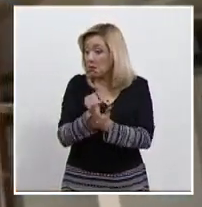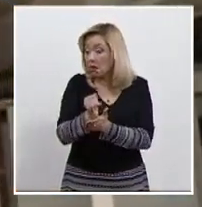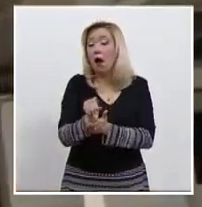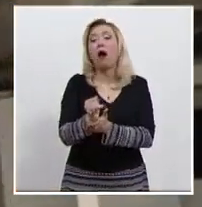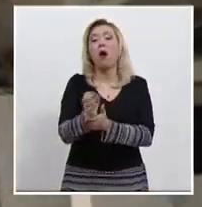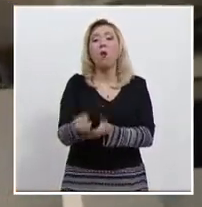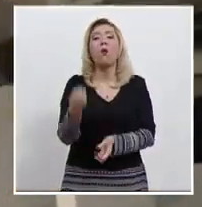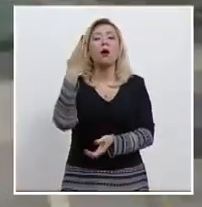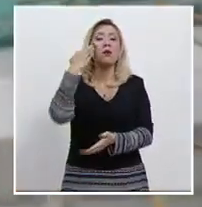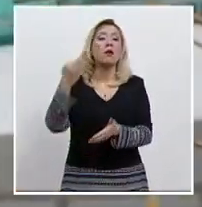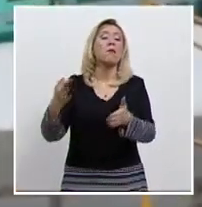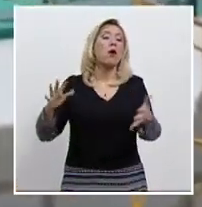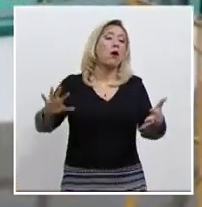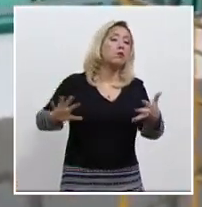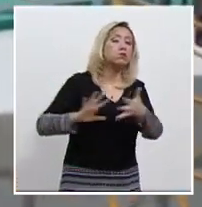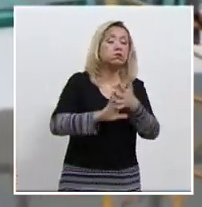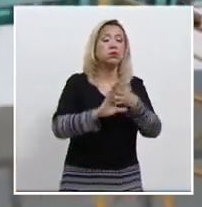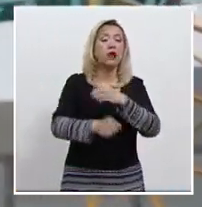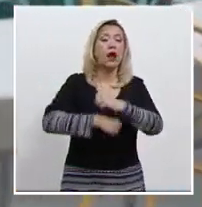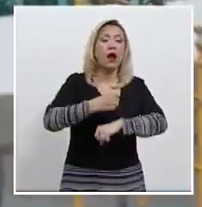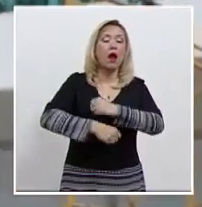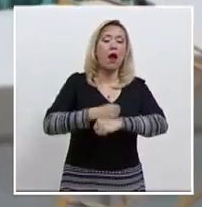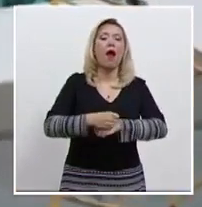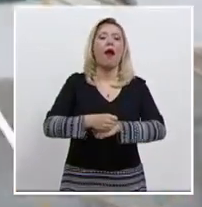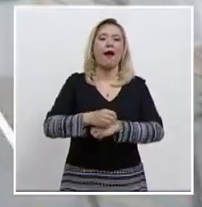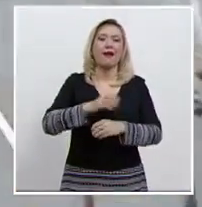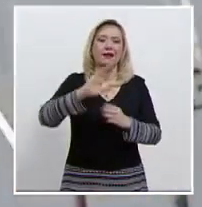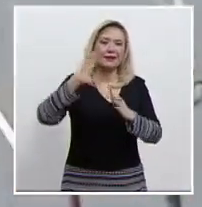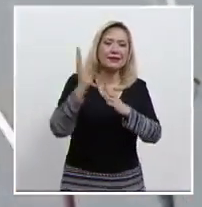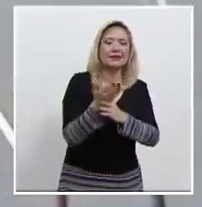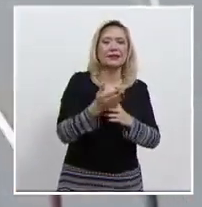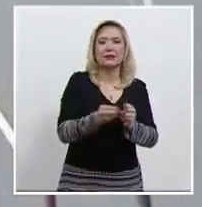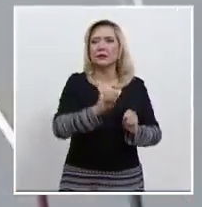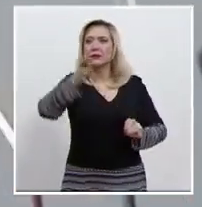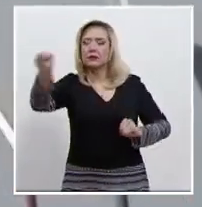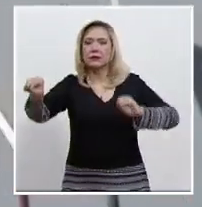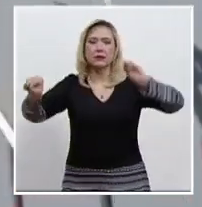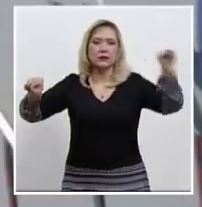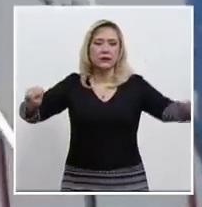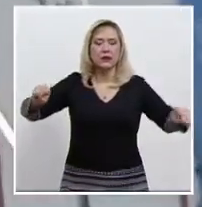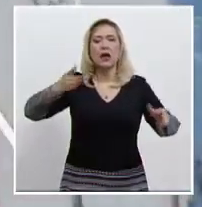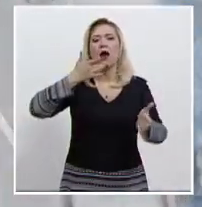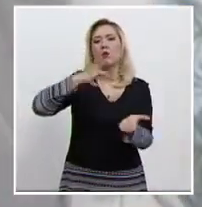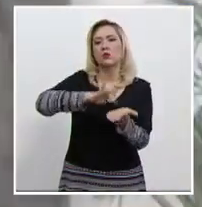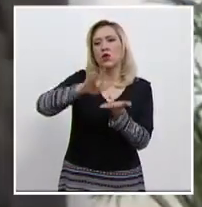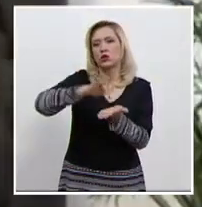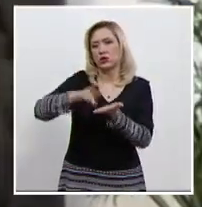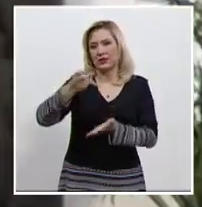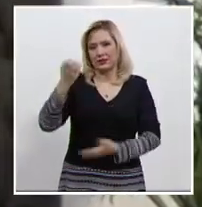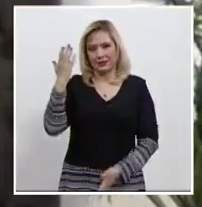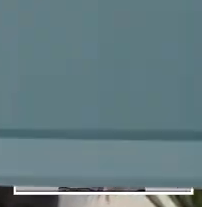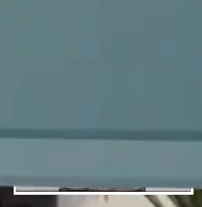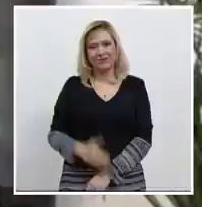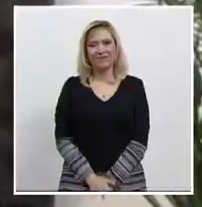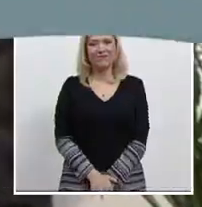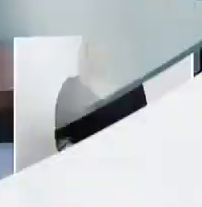audiencias correspondientes desahogadas en su totalidad por los centros de justicia auxiliares.